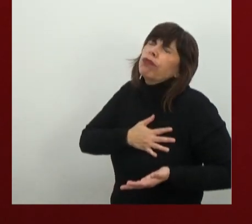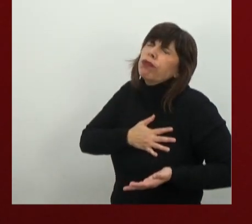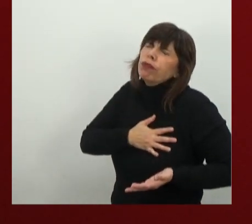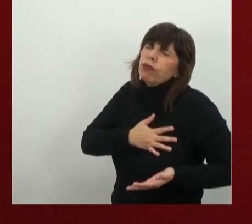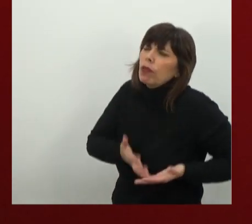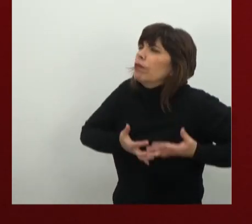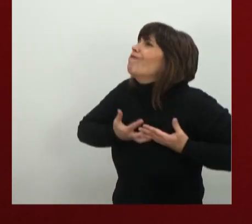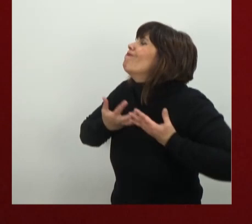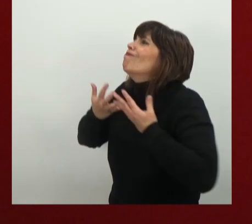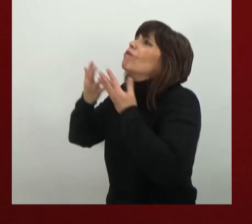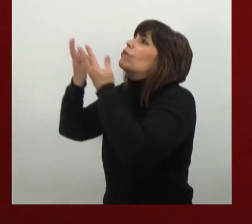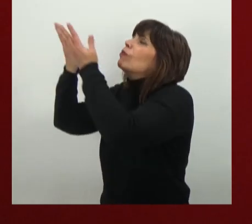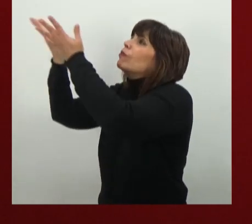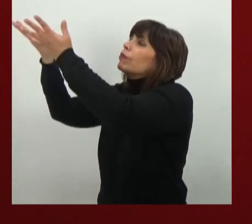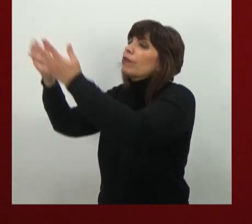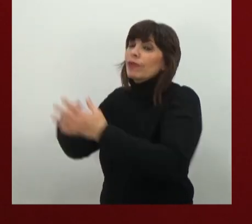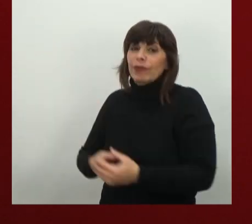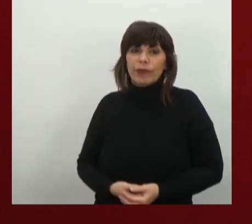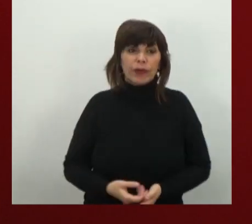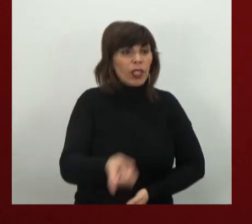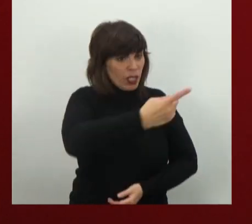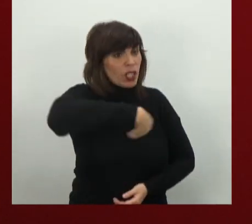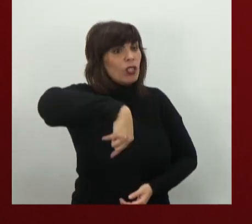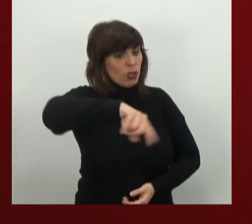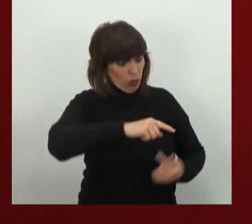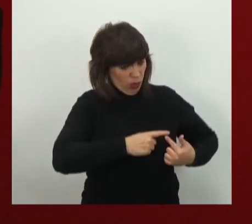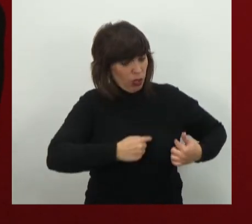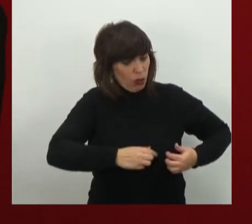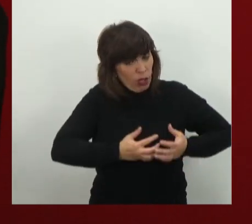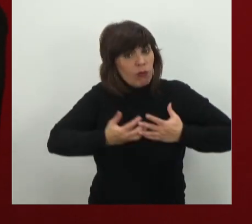su corazón delante del Señor.